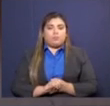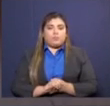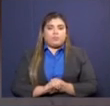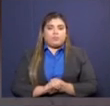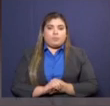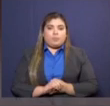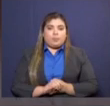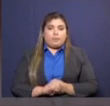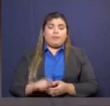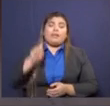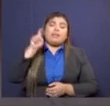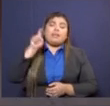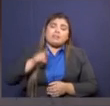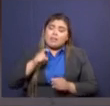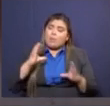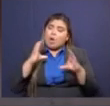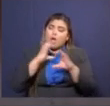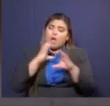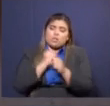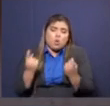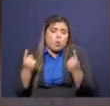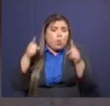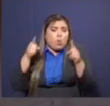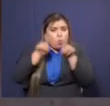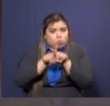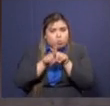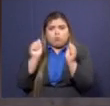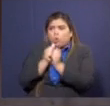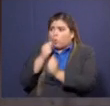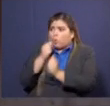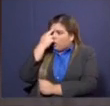Tenemos que hacerlo juntos, con respeto.